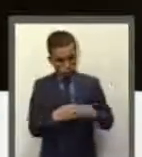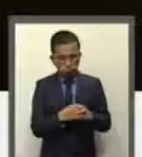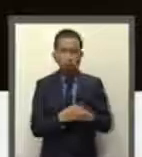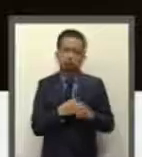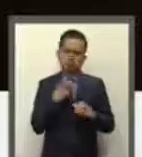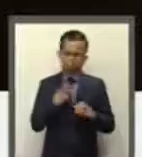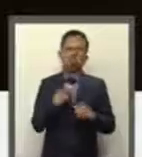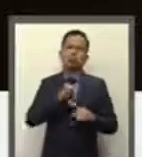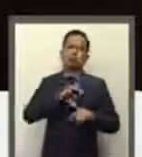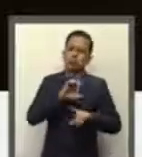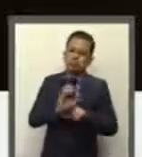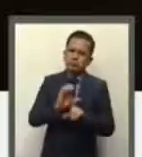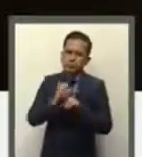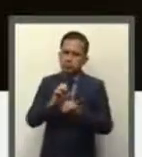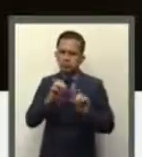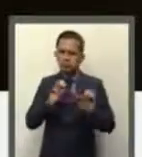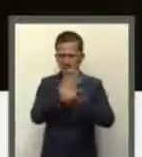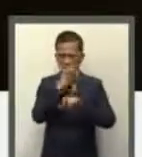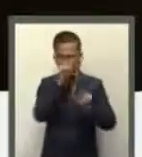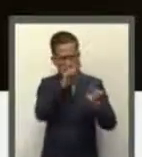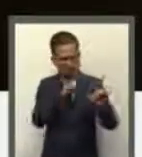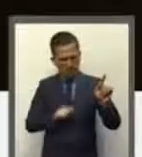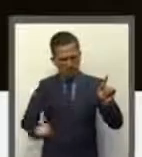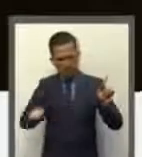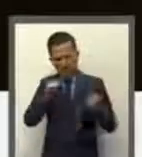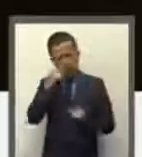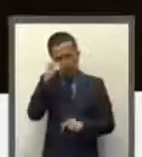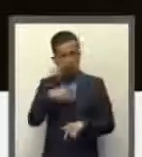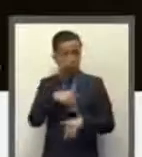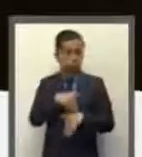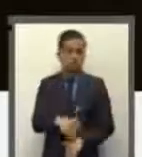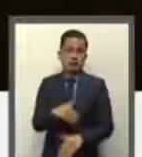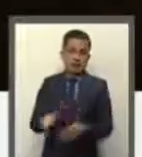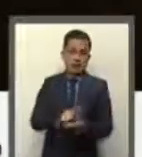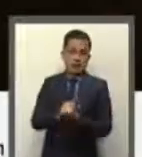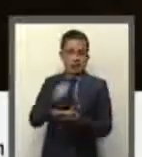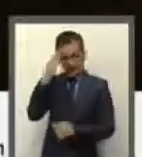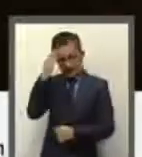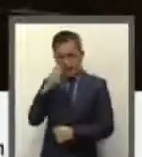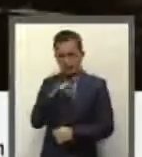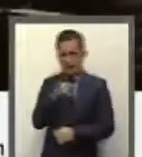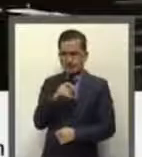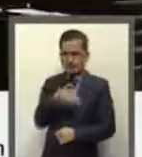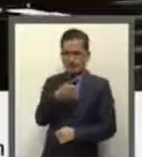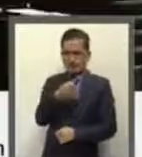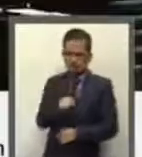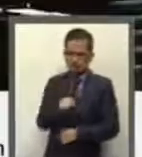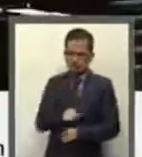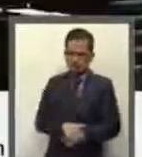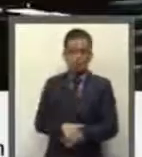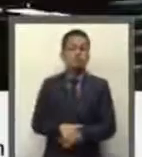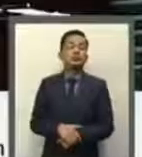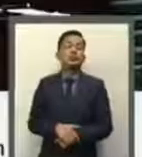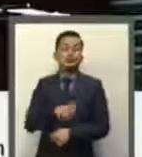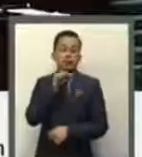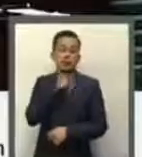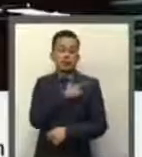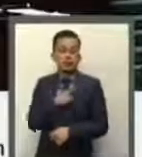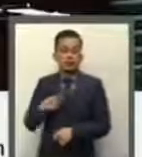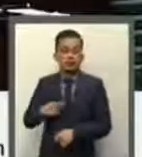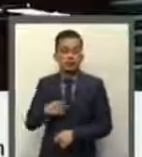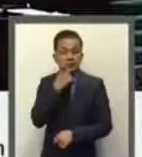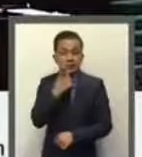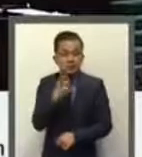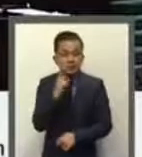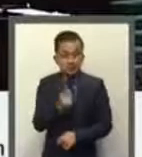entidades federativas que no han cumplido con lo que dispone la Ley General de Víctimas. Vale la pena mencionar que cuando